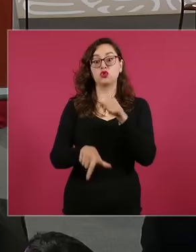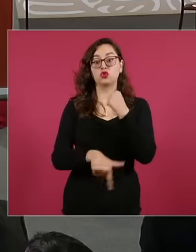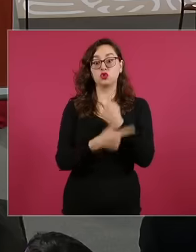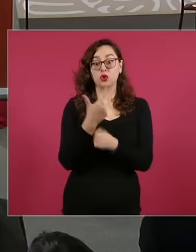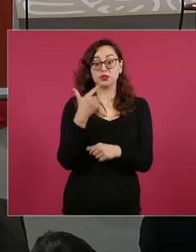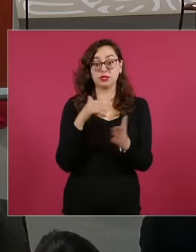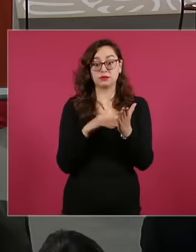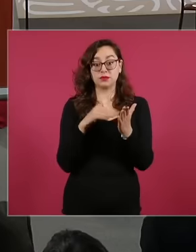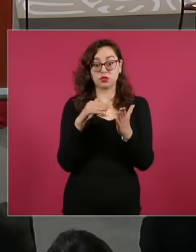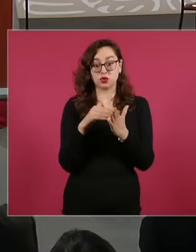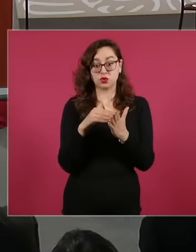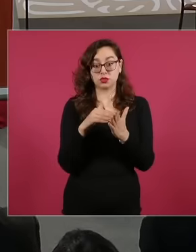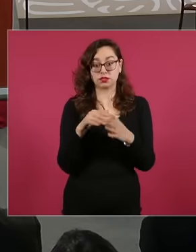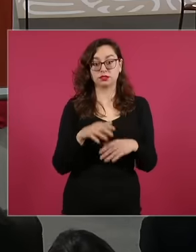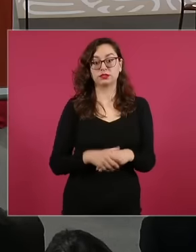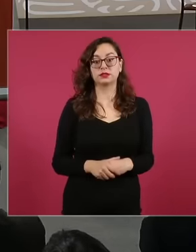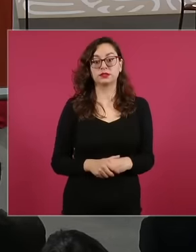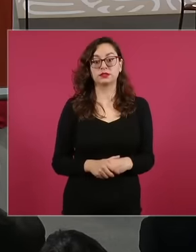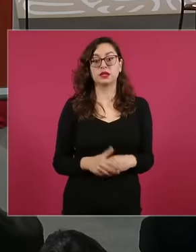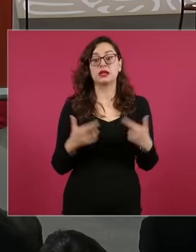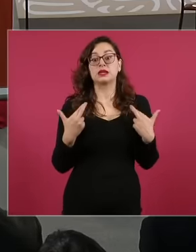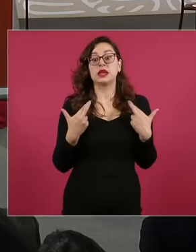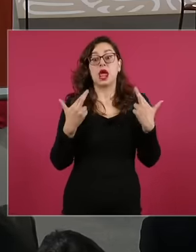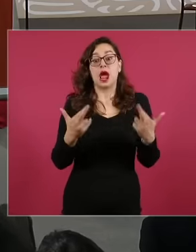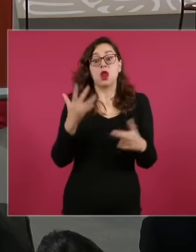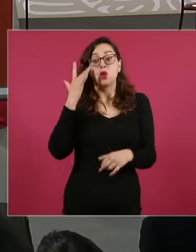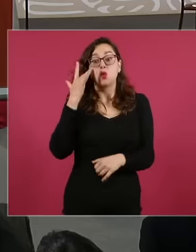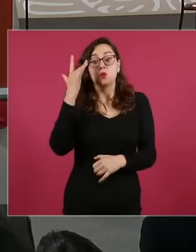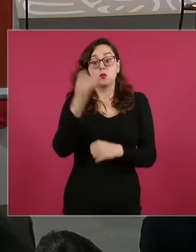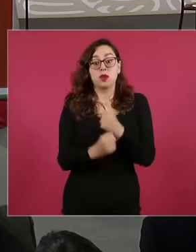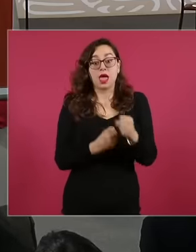12,236,141. Regalo de cumpleaños,